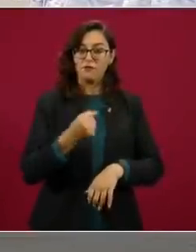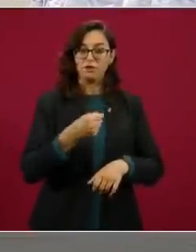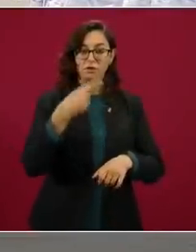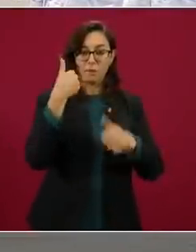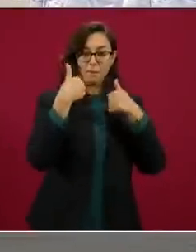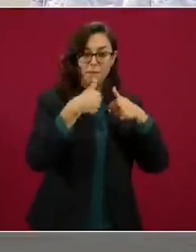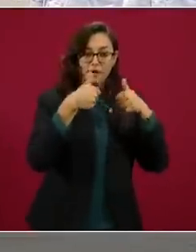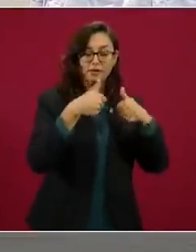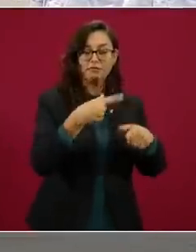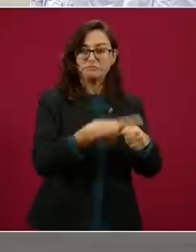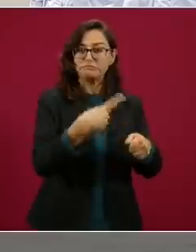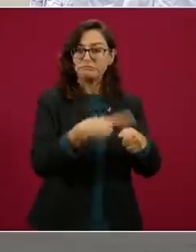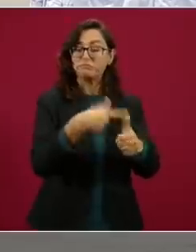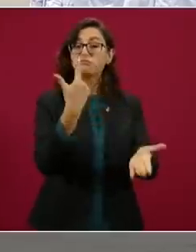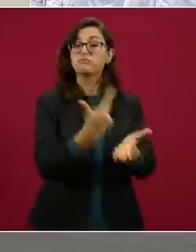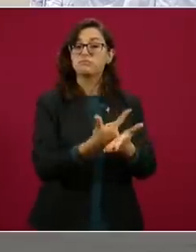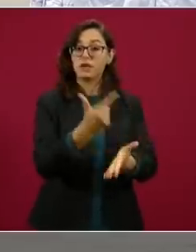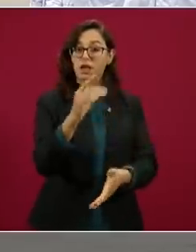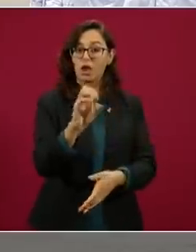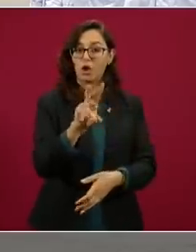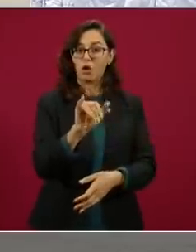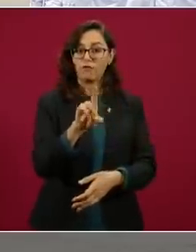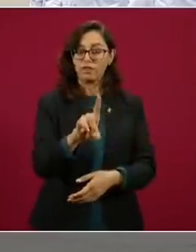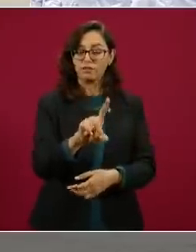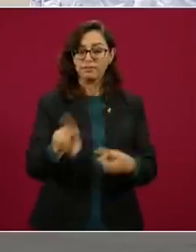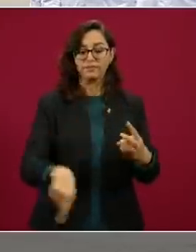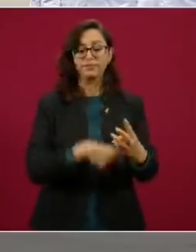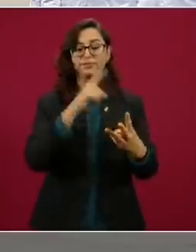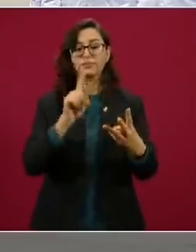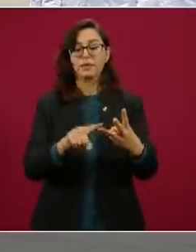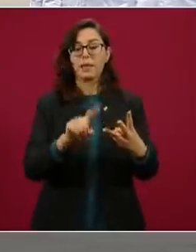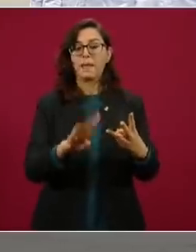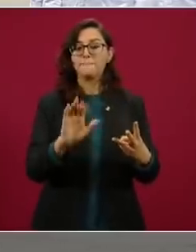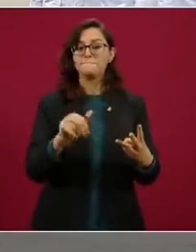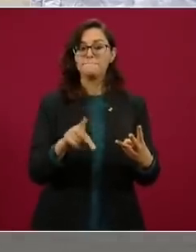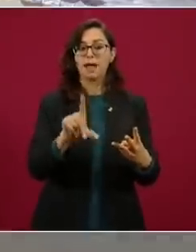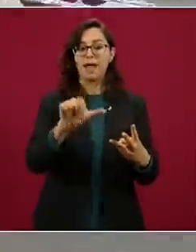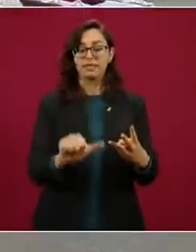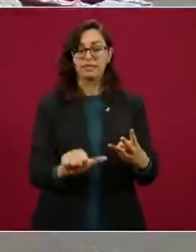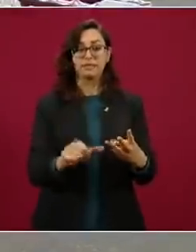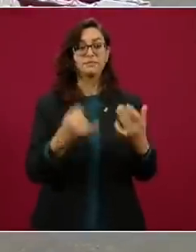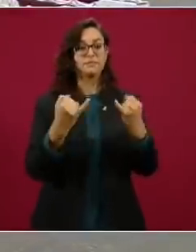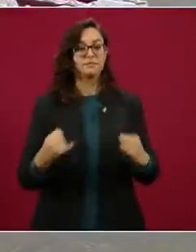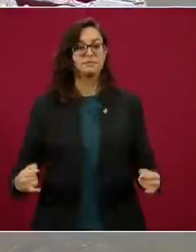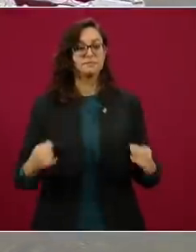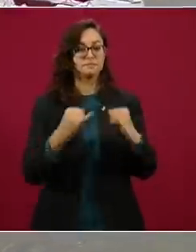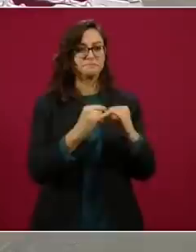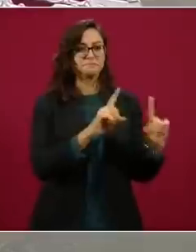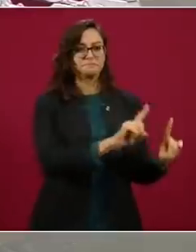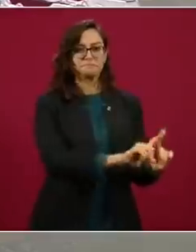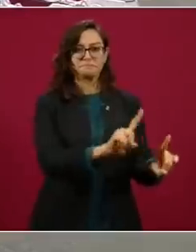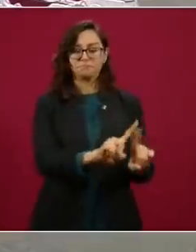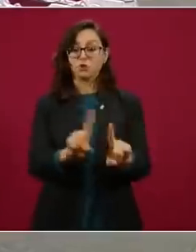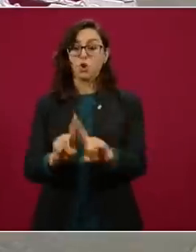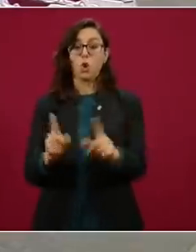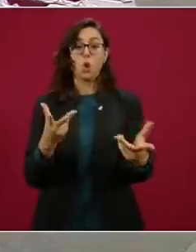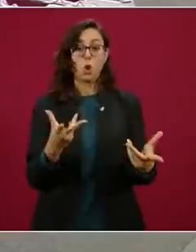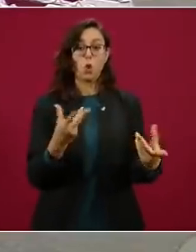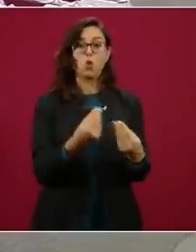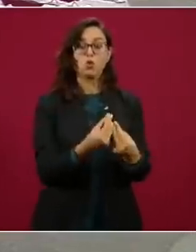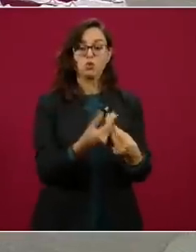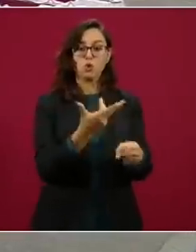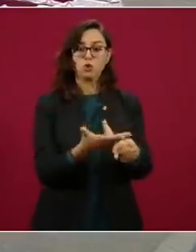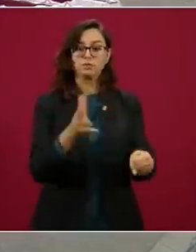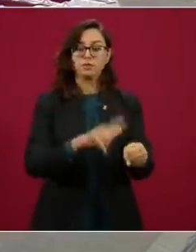19 grado banda te confiere el personal de las instituciones participantes que hayan trabajado en los hospitales